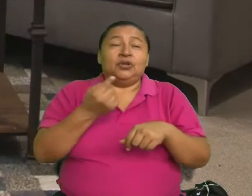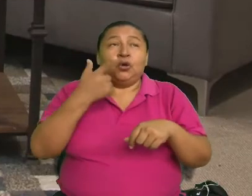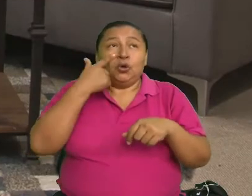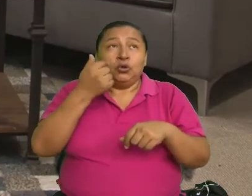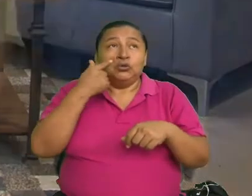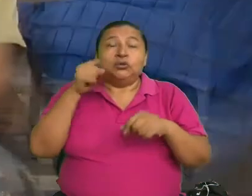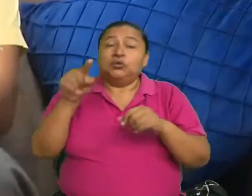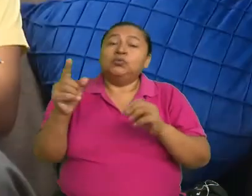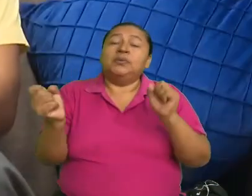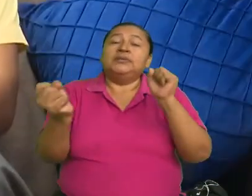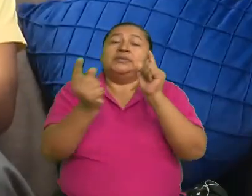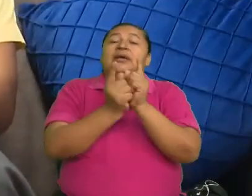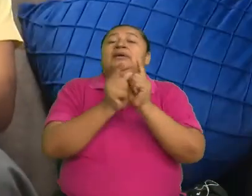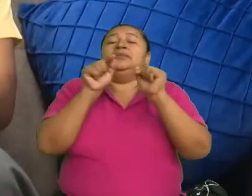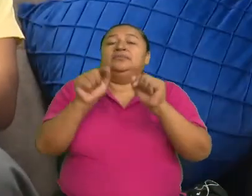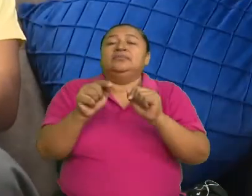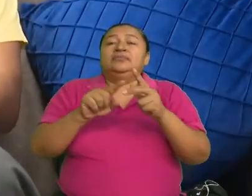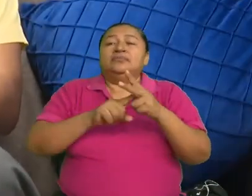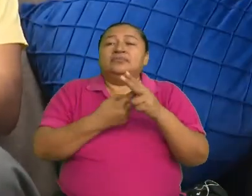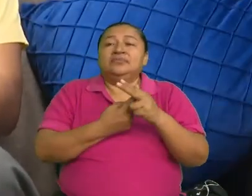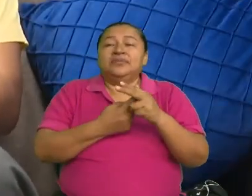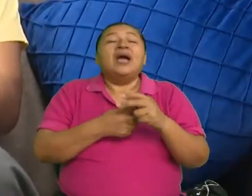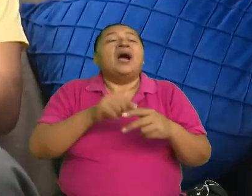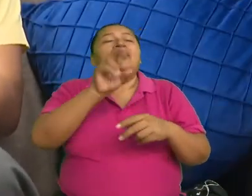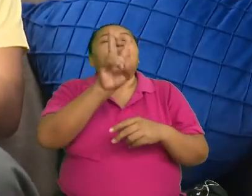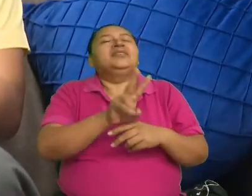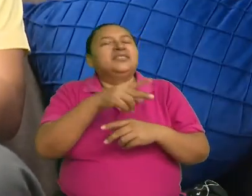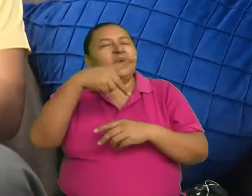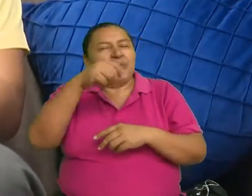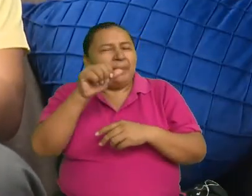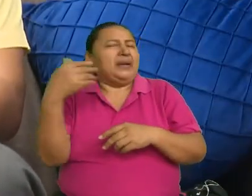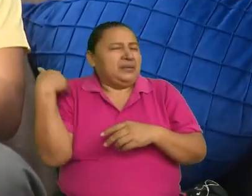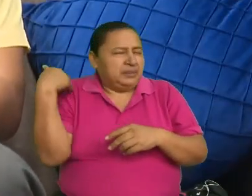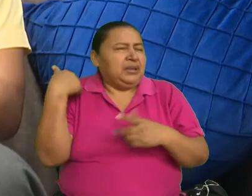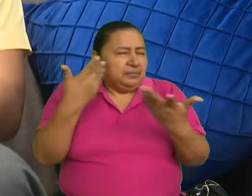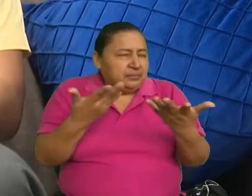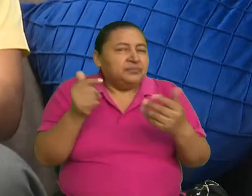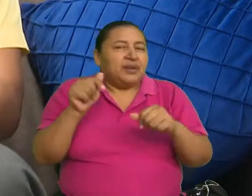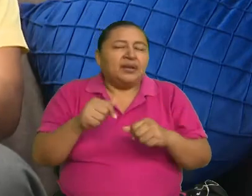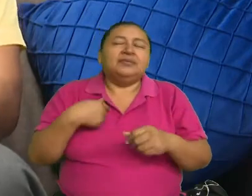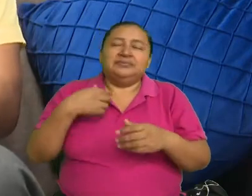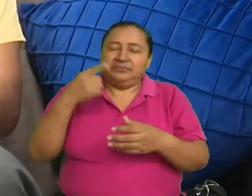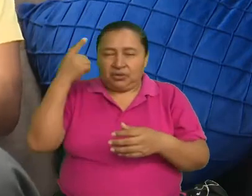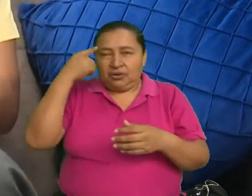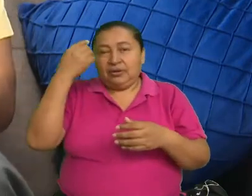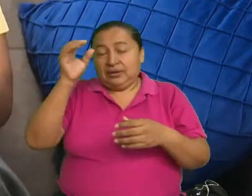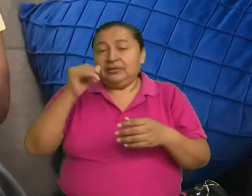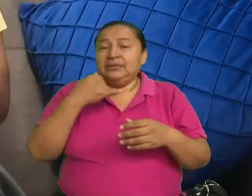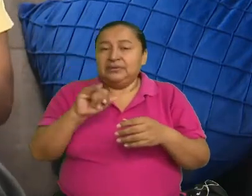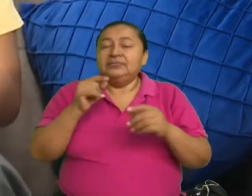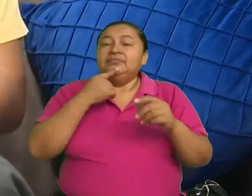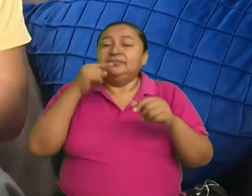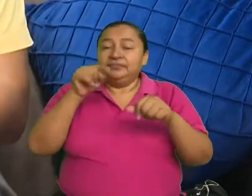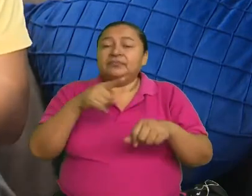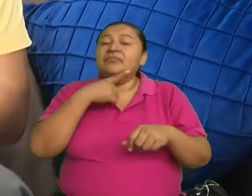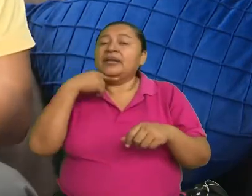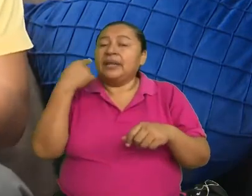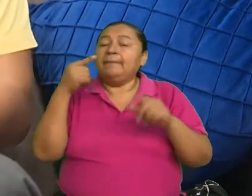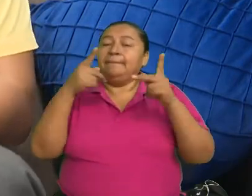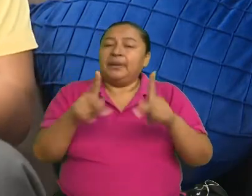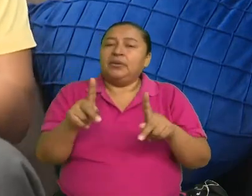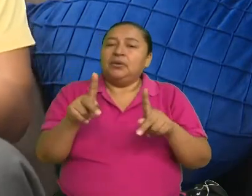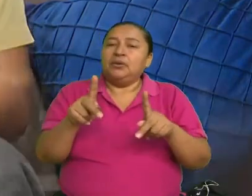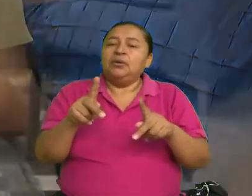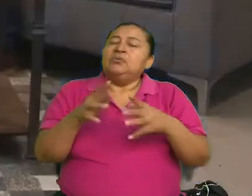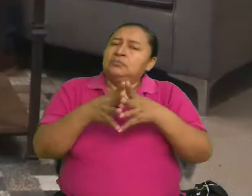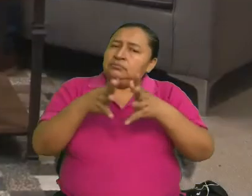su mensaje a partir de... Tal vez en una segunda parte, me invita. Creo que sí, el tiempo no nos da para más por ahora, pero